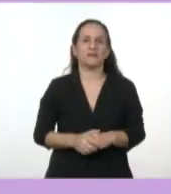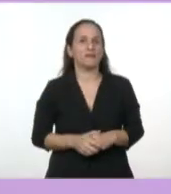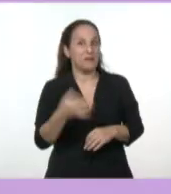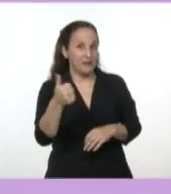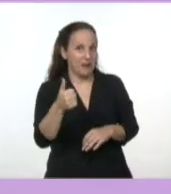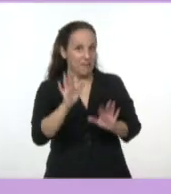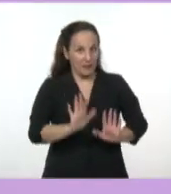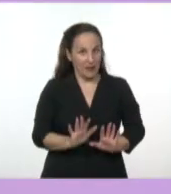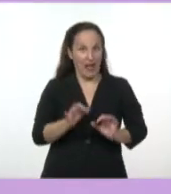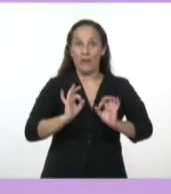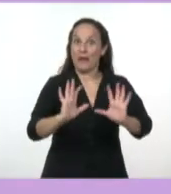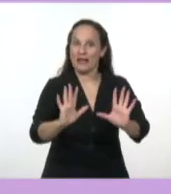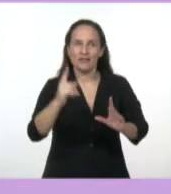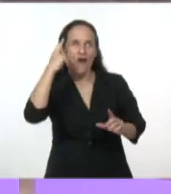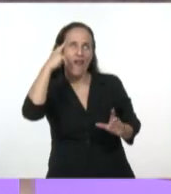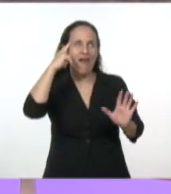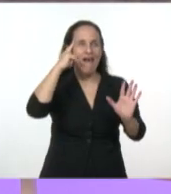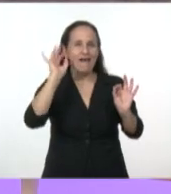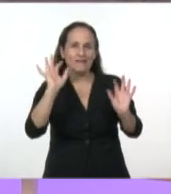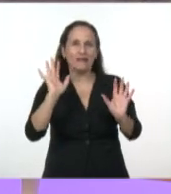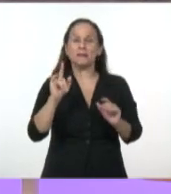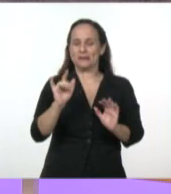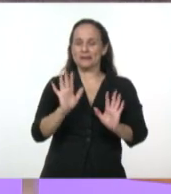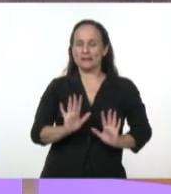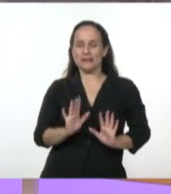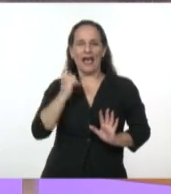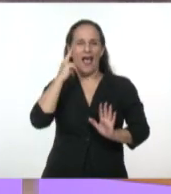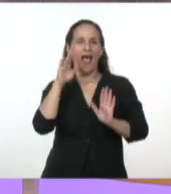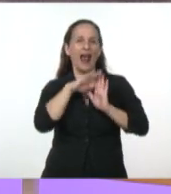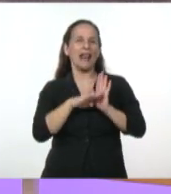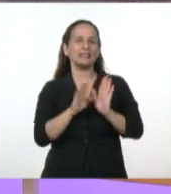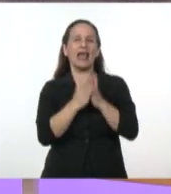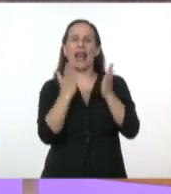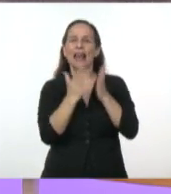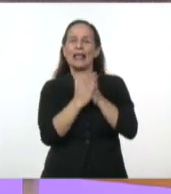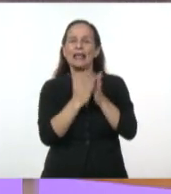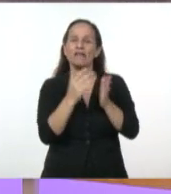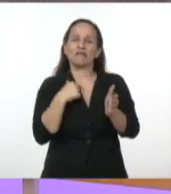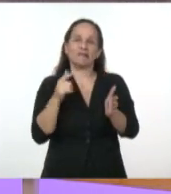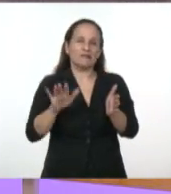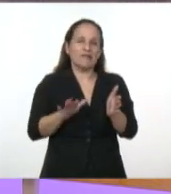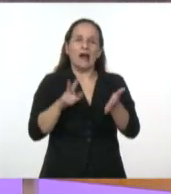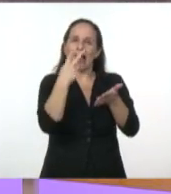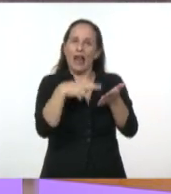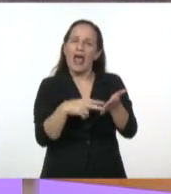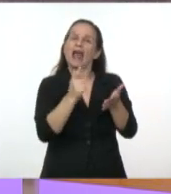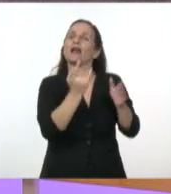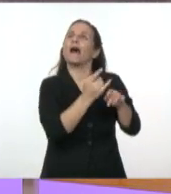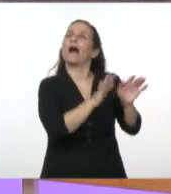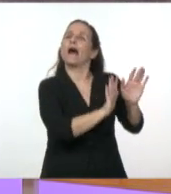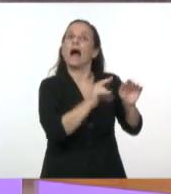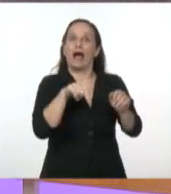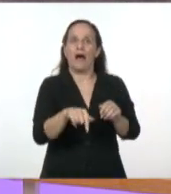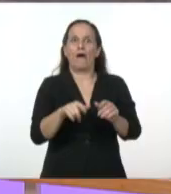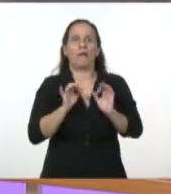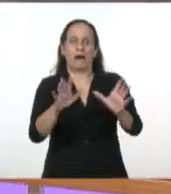¿estás preparada para las vacaciones mentalmente? Sí, ya me estoy preparando una lista de libros que tengo muchas ganas de leer, que siempre quedan pendientes, así que con muchas ganas